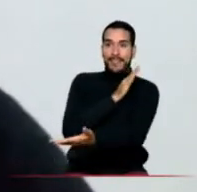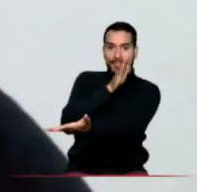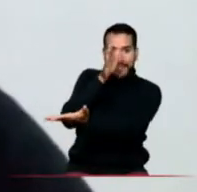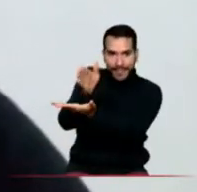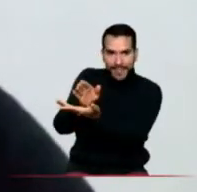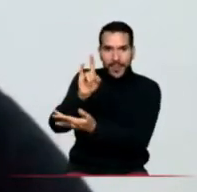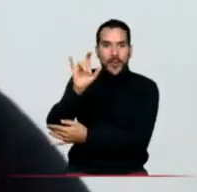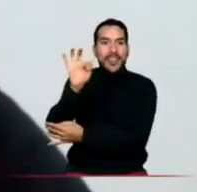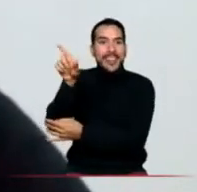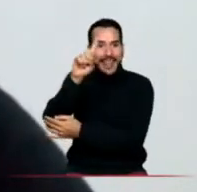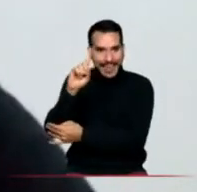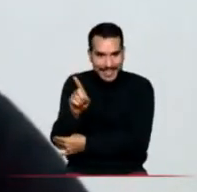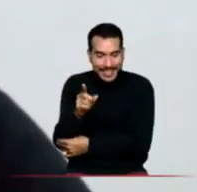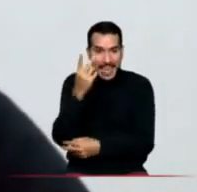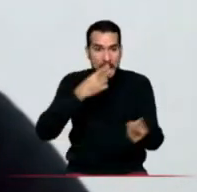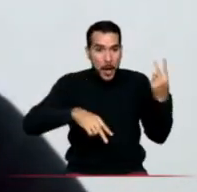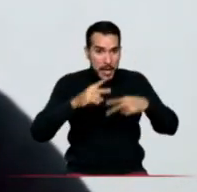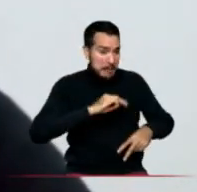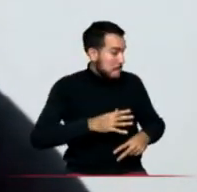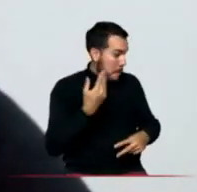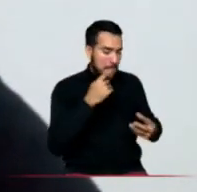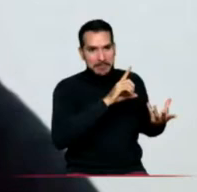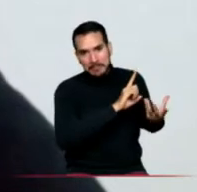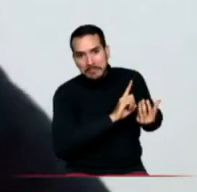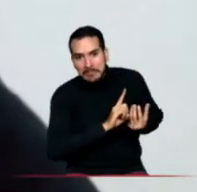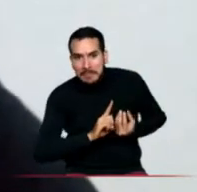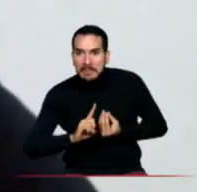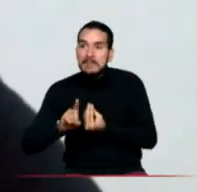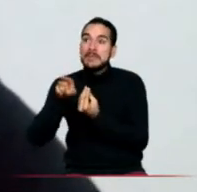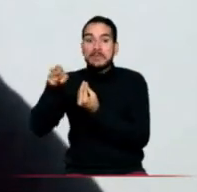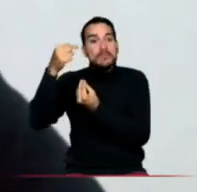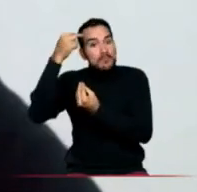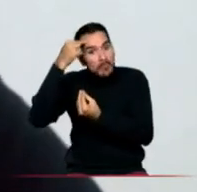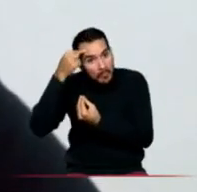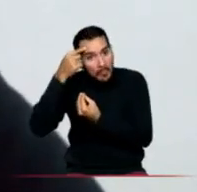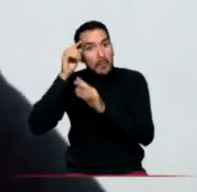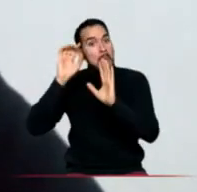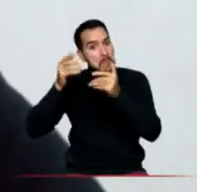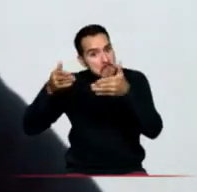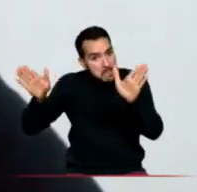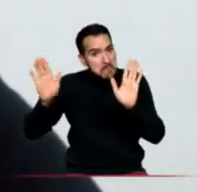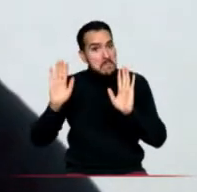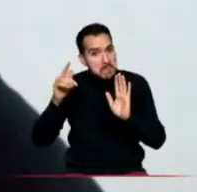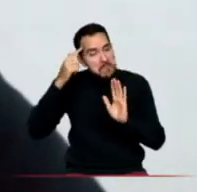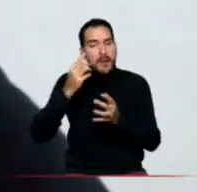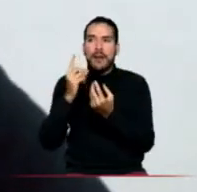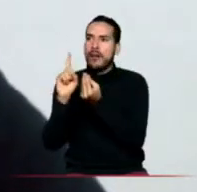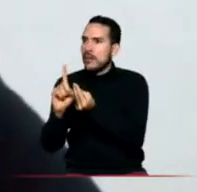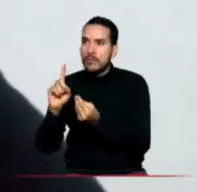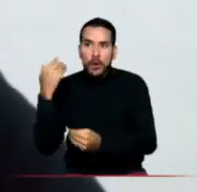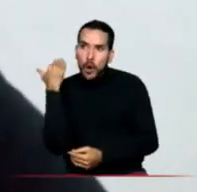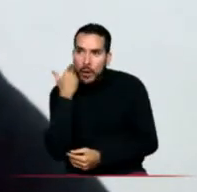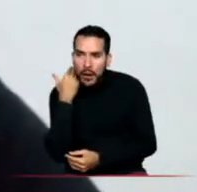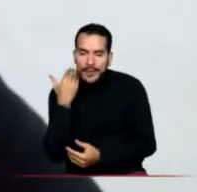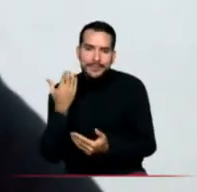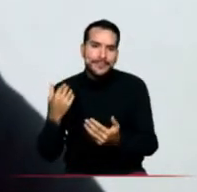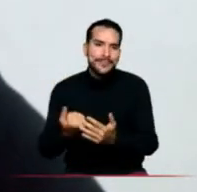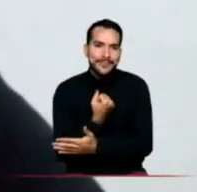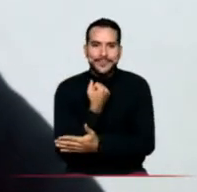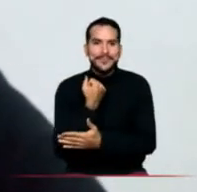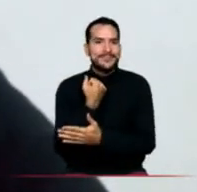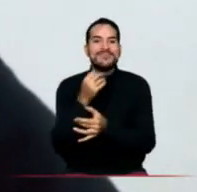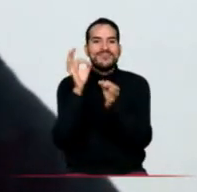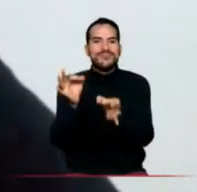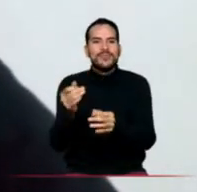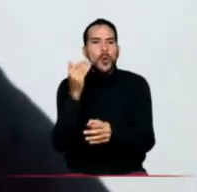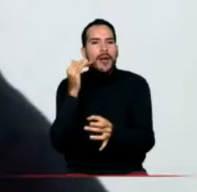UTS, con nuestros hijos, ya que iban a dar inicio al servicio, lo cual aún está en veremos. No tienen la fecha concreta, ya que